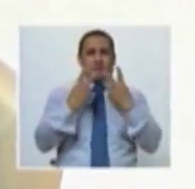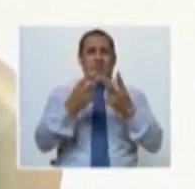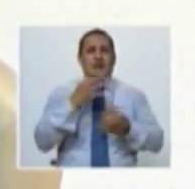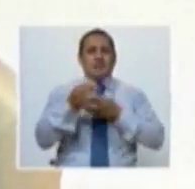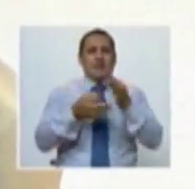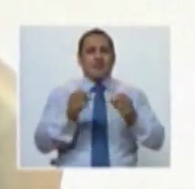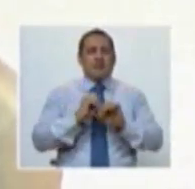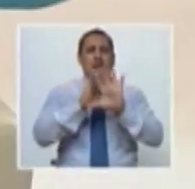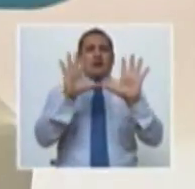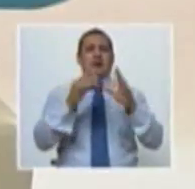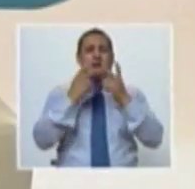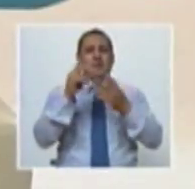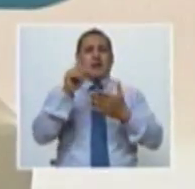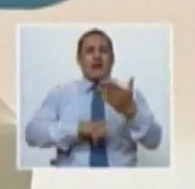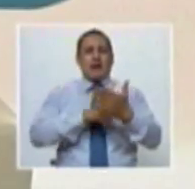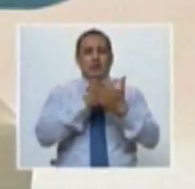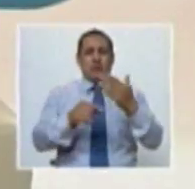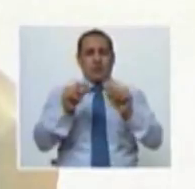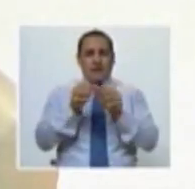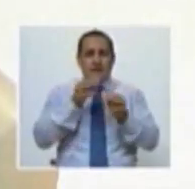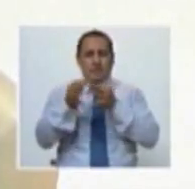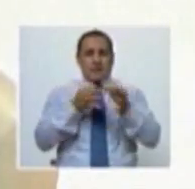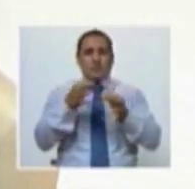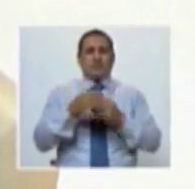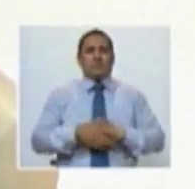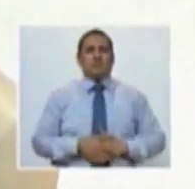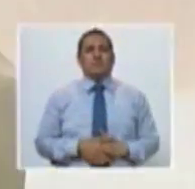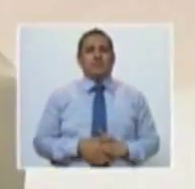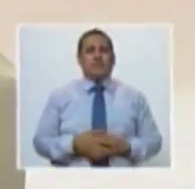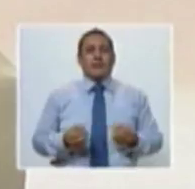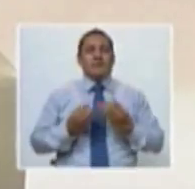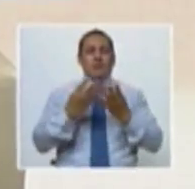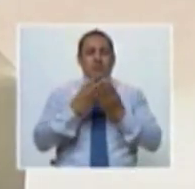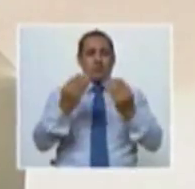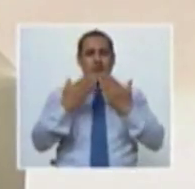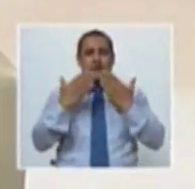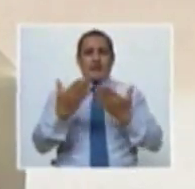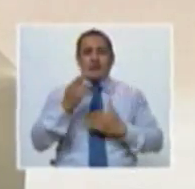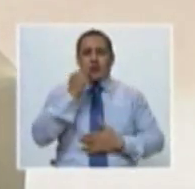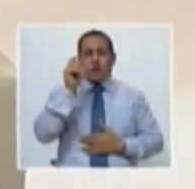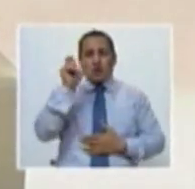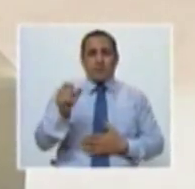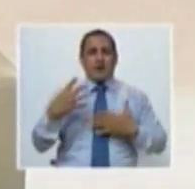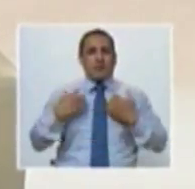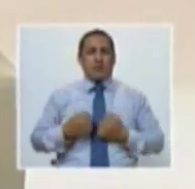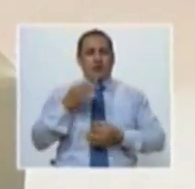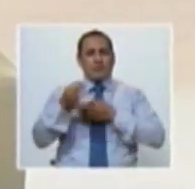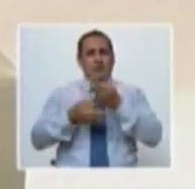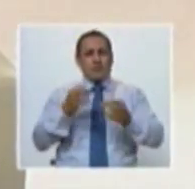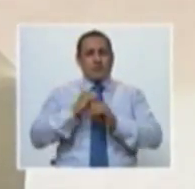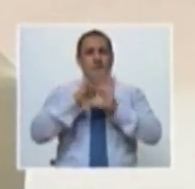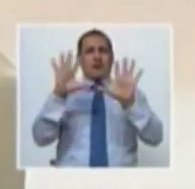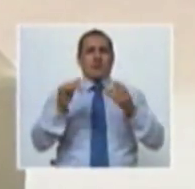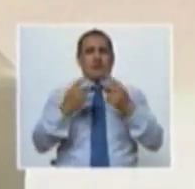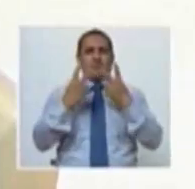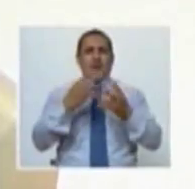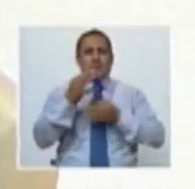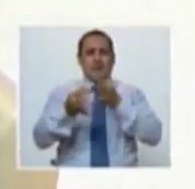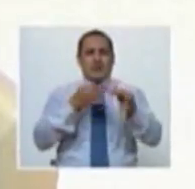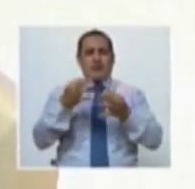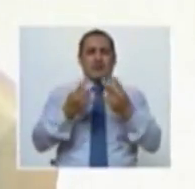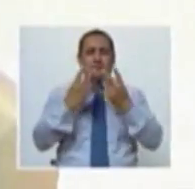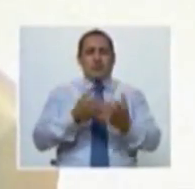quedando simplemente descartado este extremo antes mencionado. Muy bien, agradecemos mucho al doctor Mendoza por estas reflexiones. Acabamos de ver